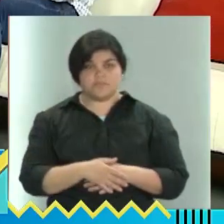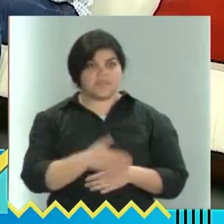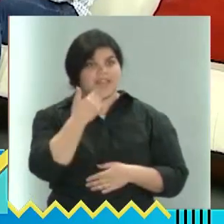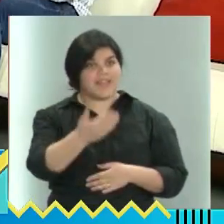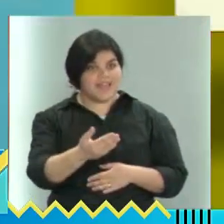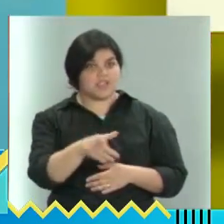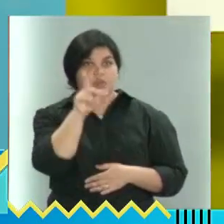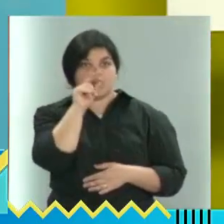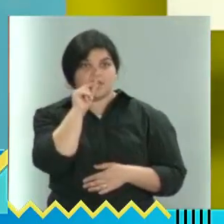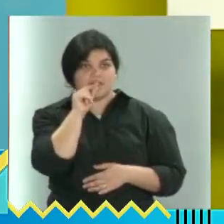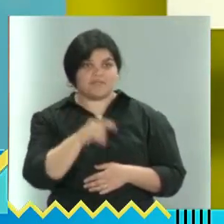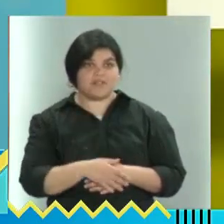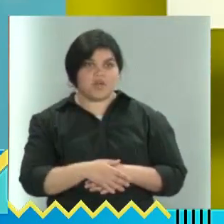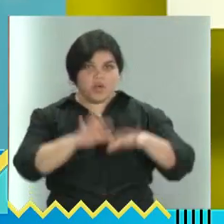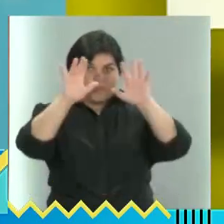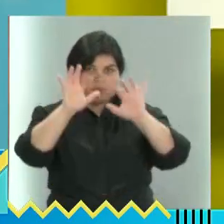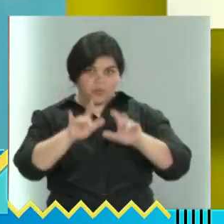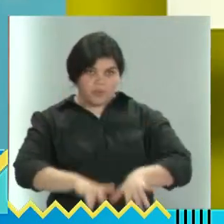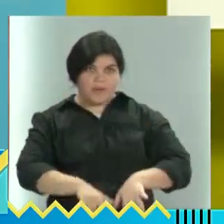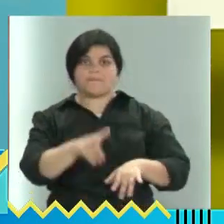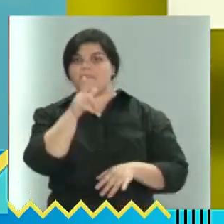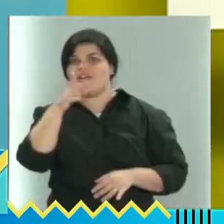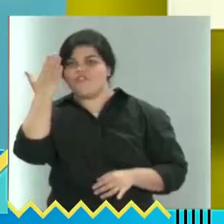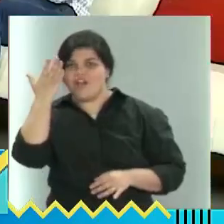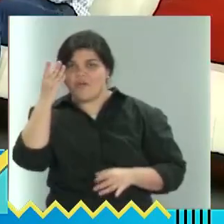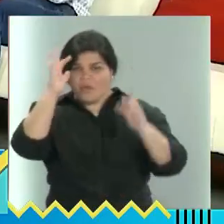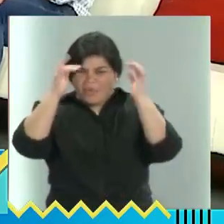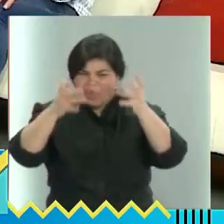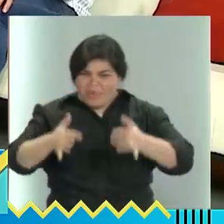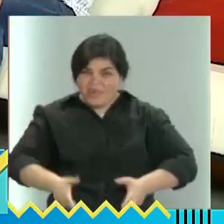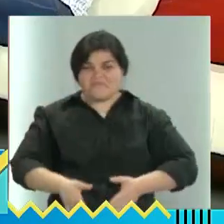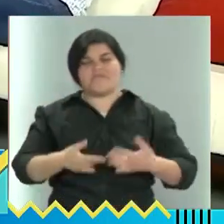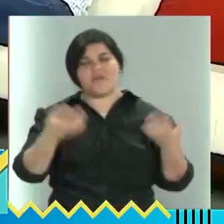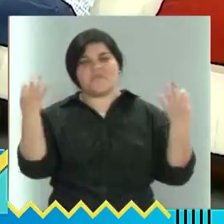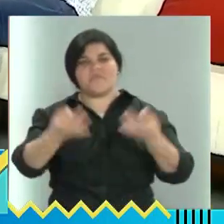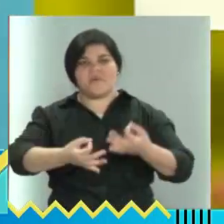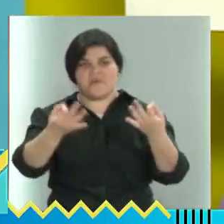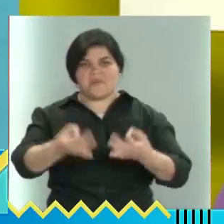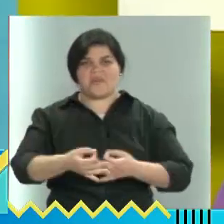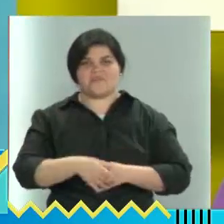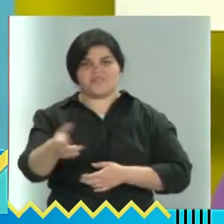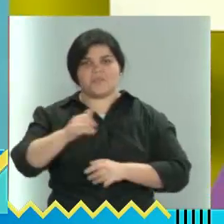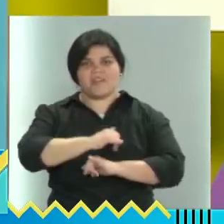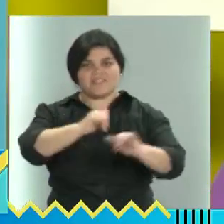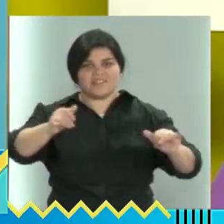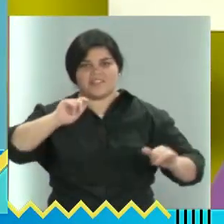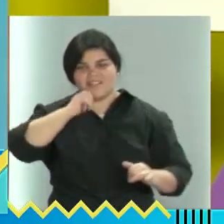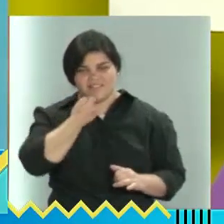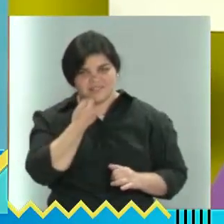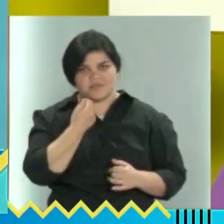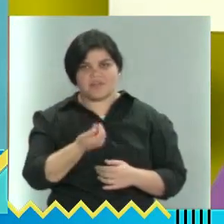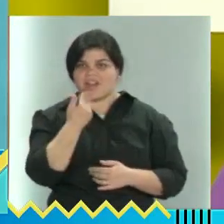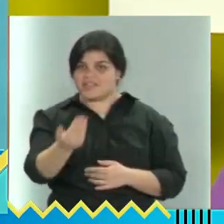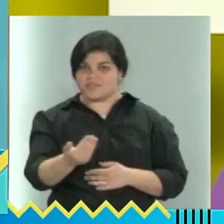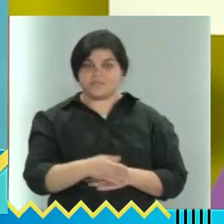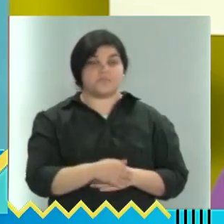tu tweet. Ya es casi una publicación completa de Facebook, lo que acabo de decir, pero está buenísimo que des ese mensaje. Muchas gracias.